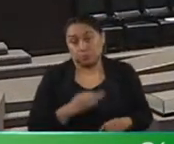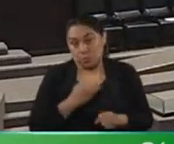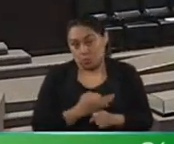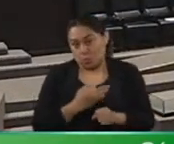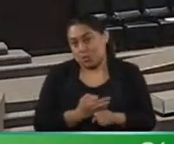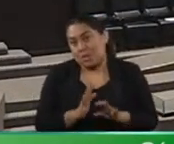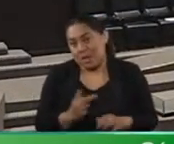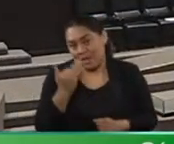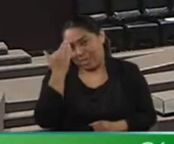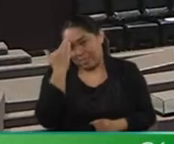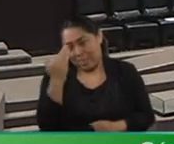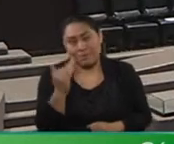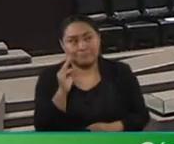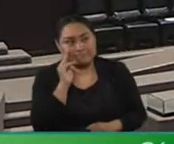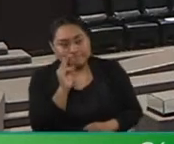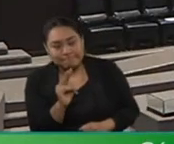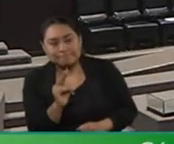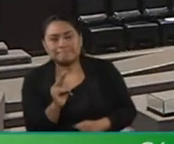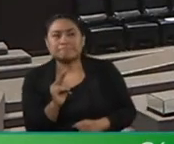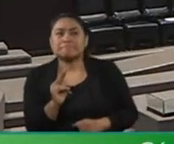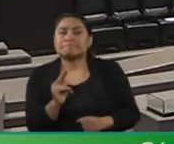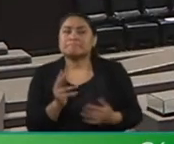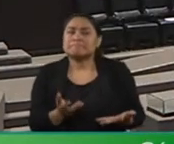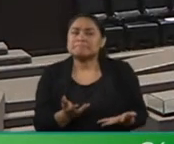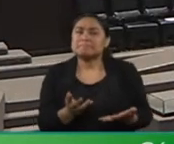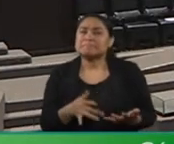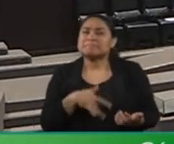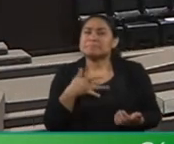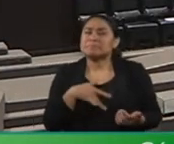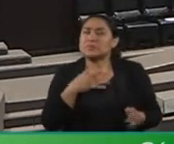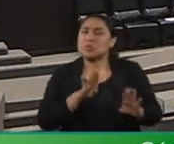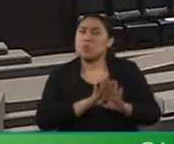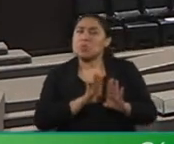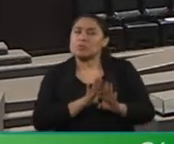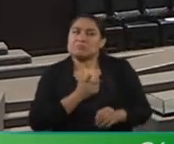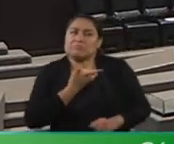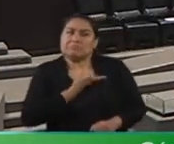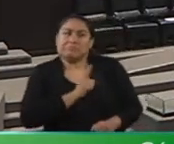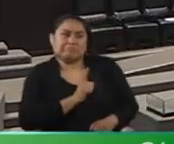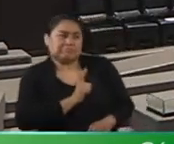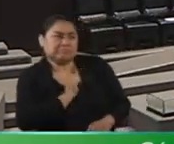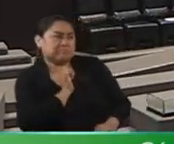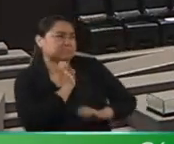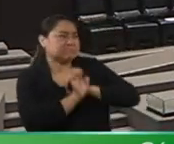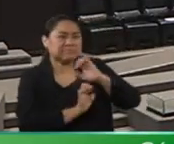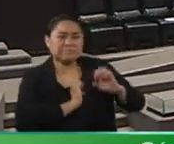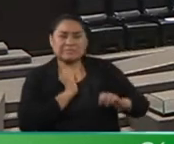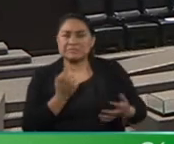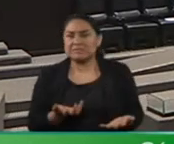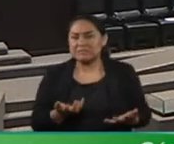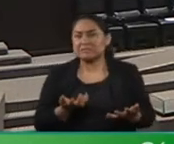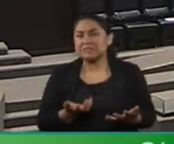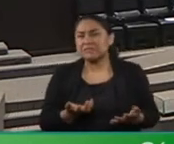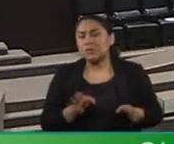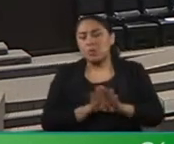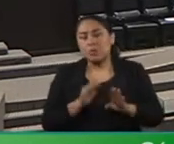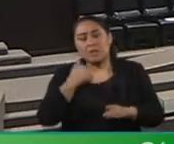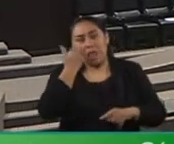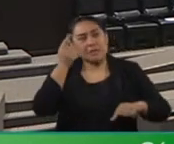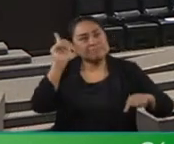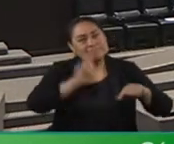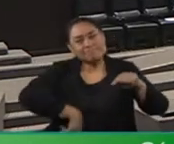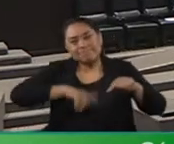en tiempos de la autofobia donde se quieren eliminar maniatar o